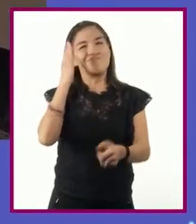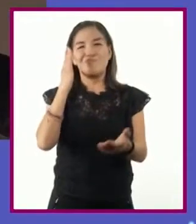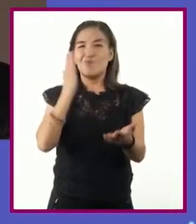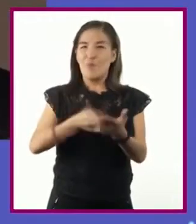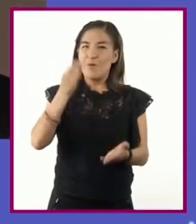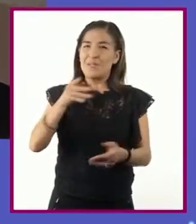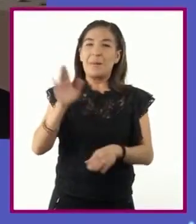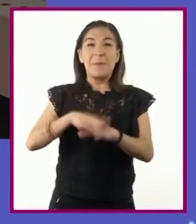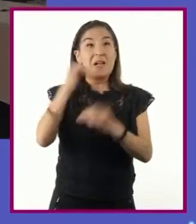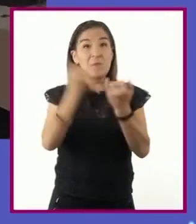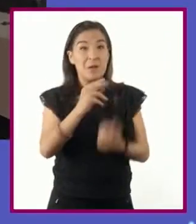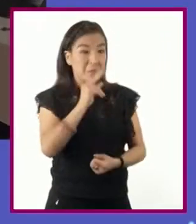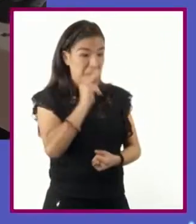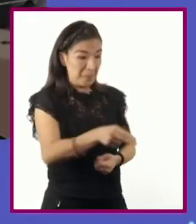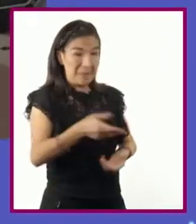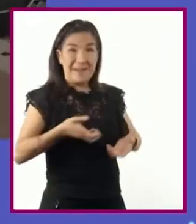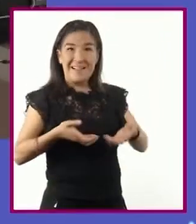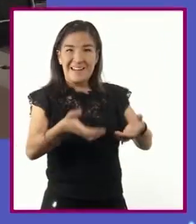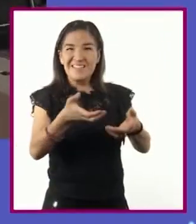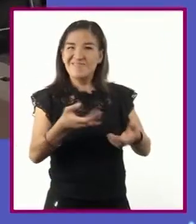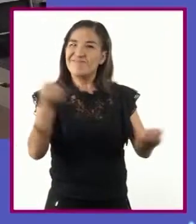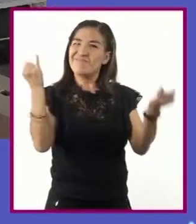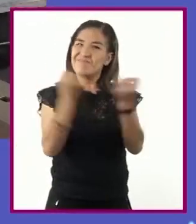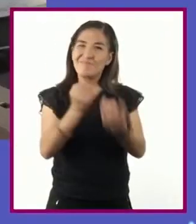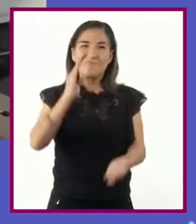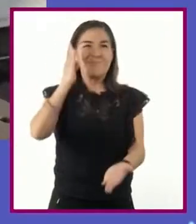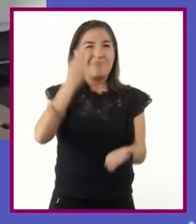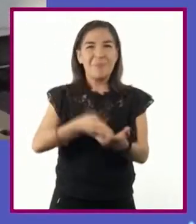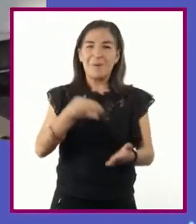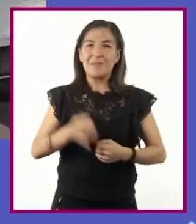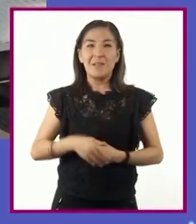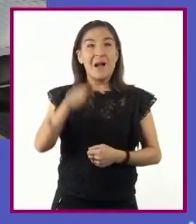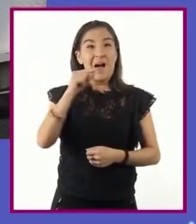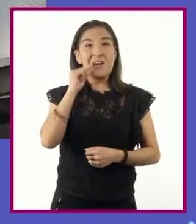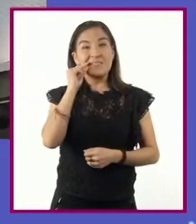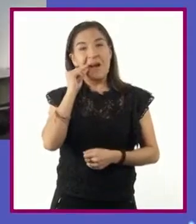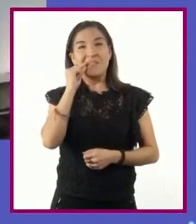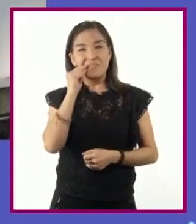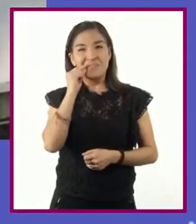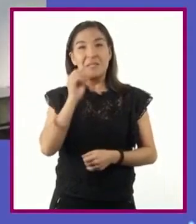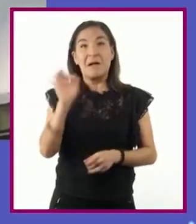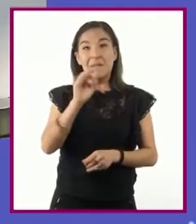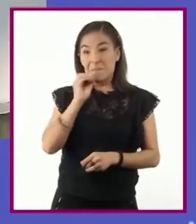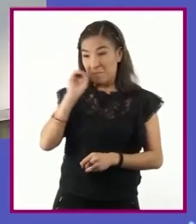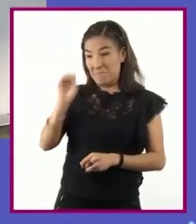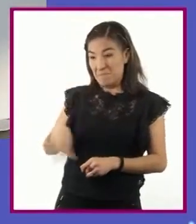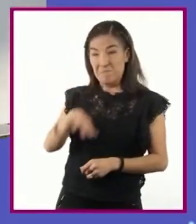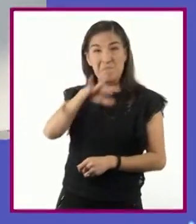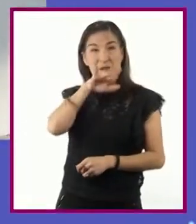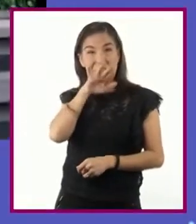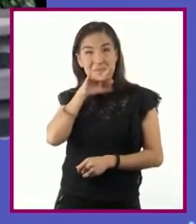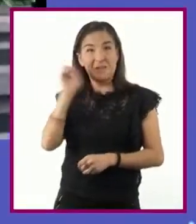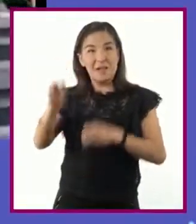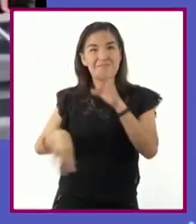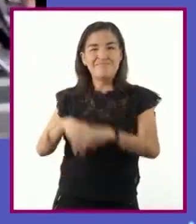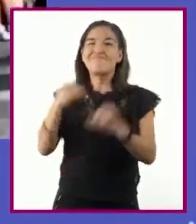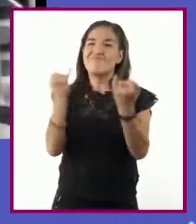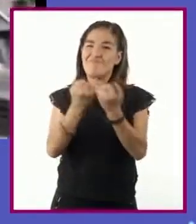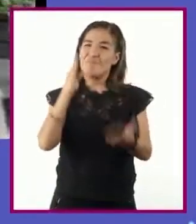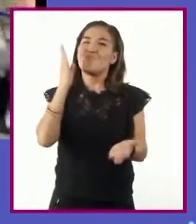si escupen en la vía pública. Y también si mastican chicle o tiran basura.